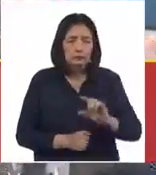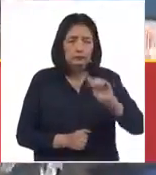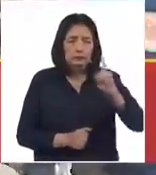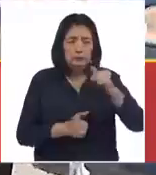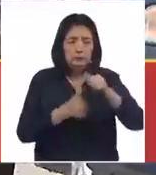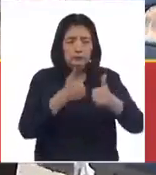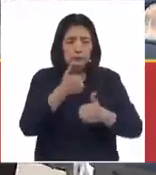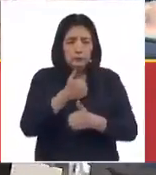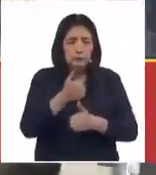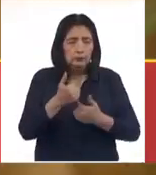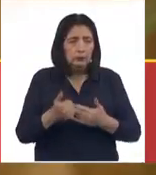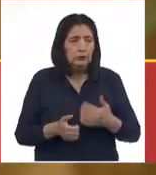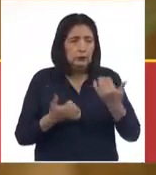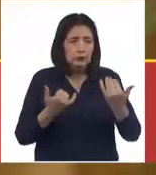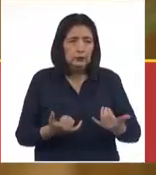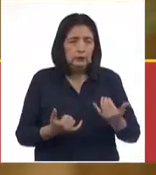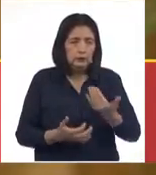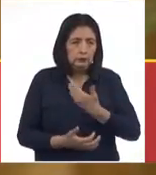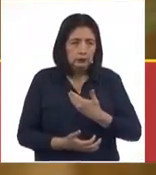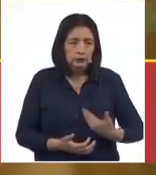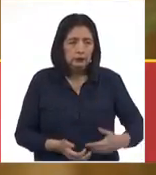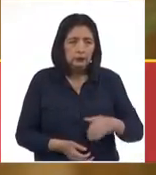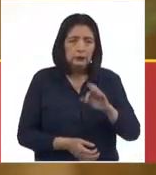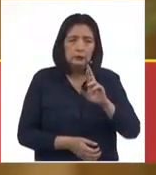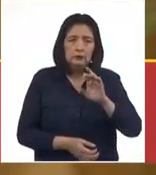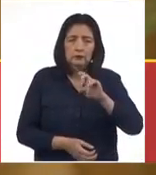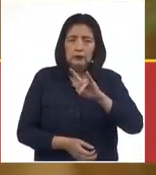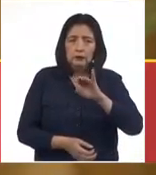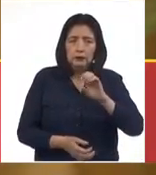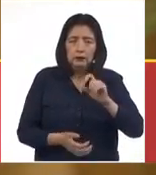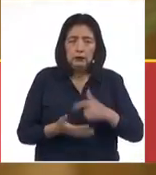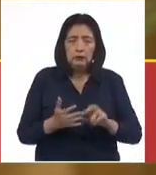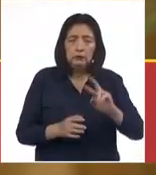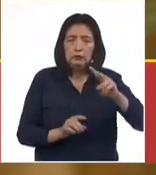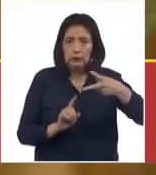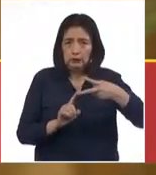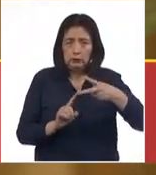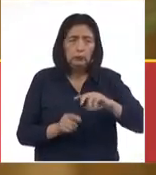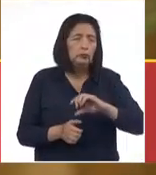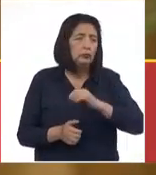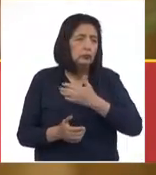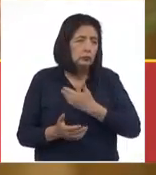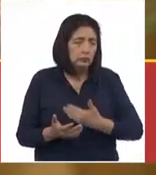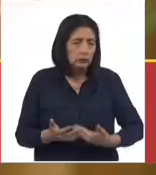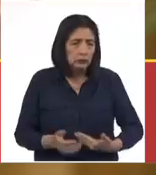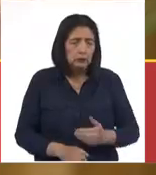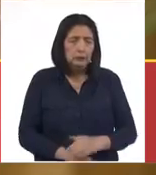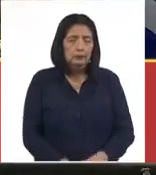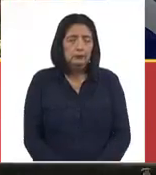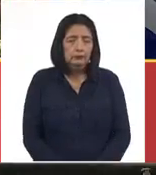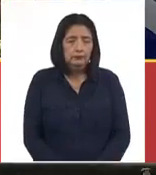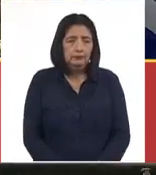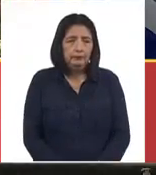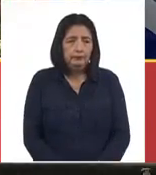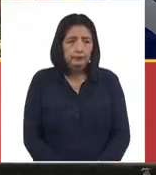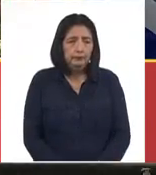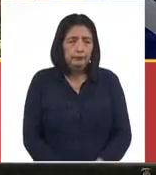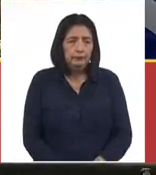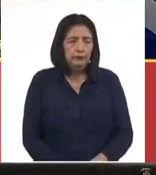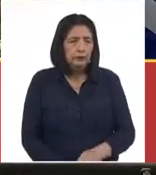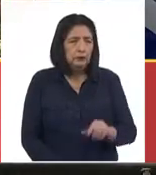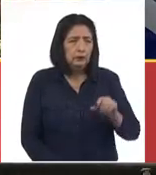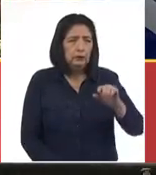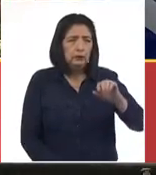vicepresidenta y el actual presidente francisco sagasti como segundo vicepresidente a la comisión germán cáceres